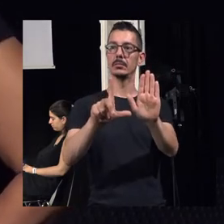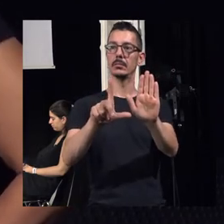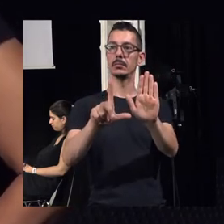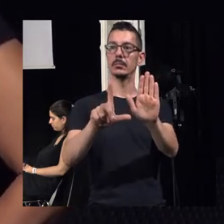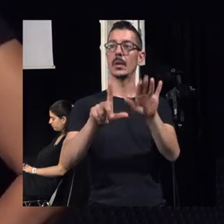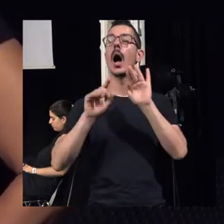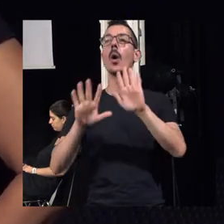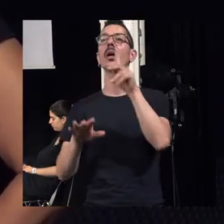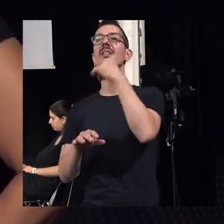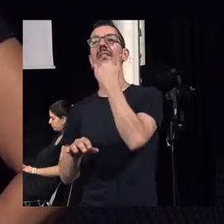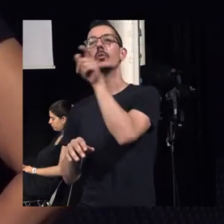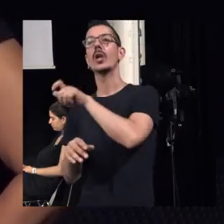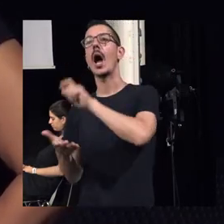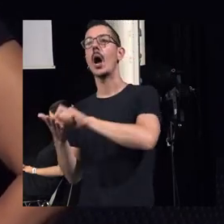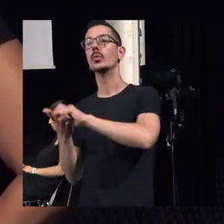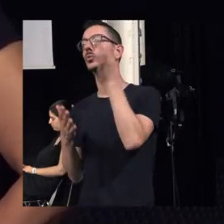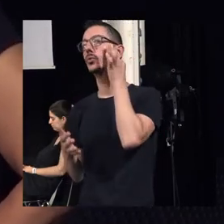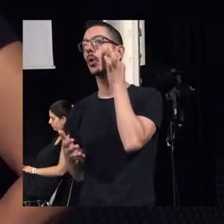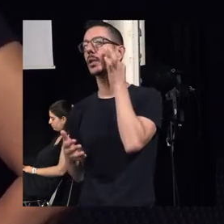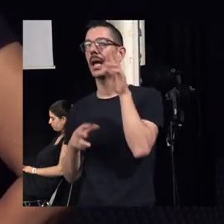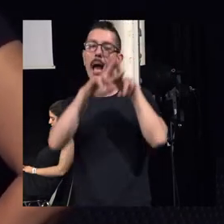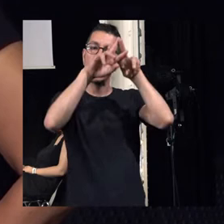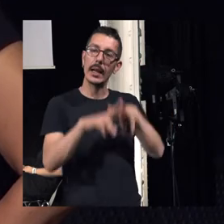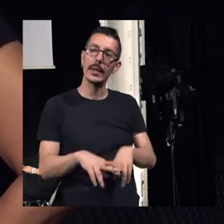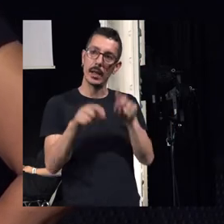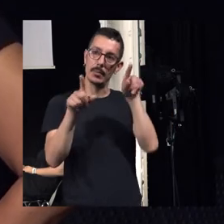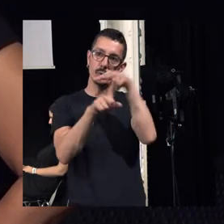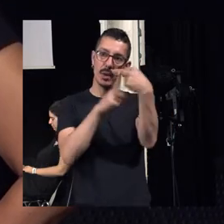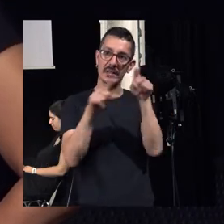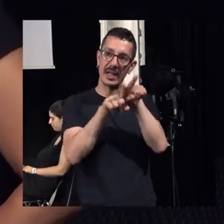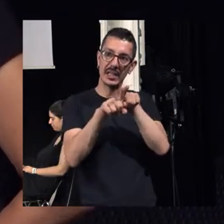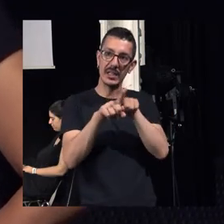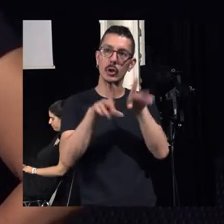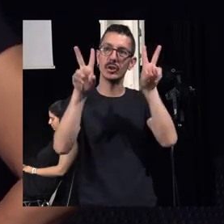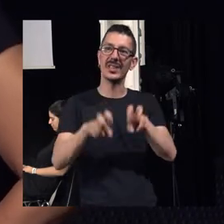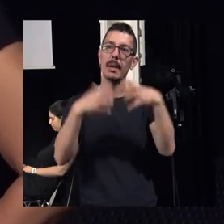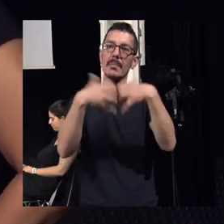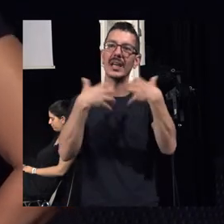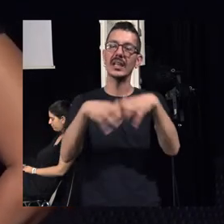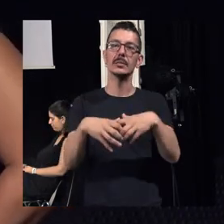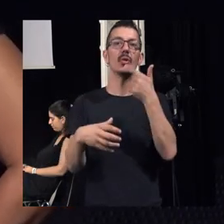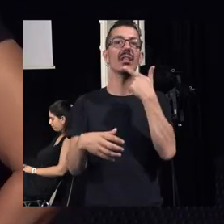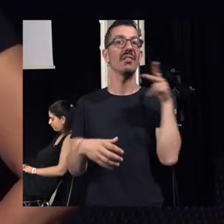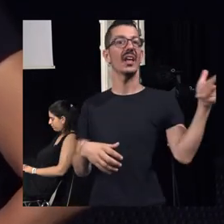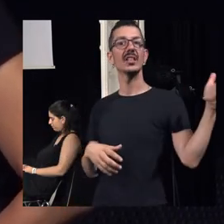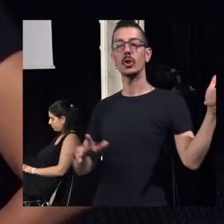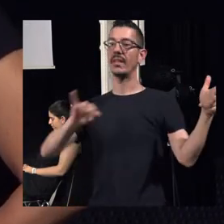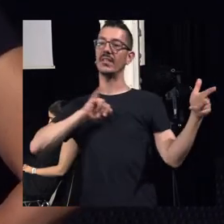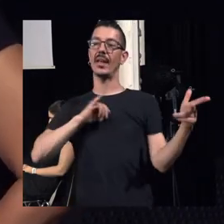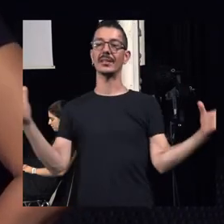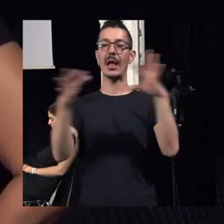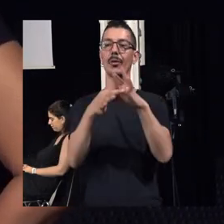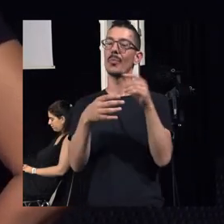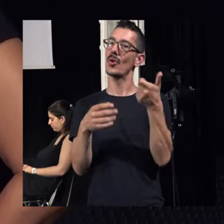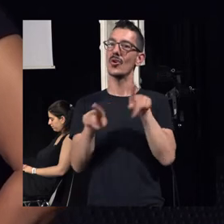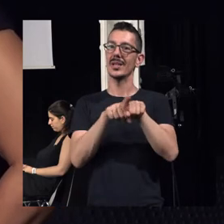Poir analizan críticamente los mecanismos que asocian derechos e identidades. Según